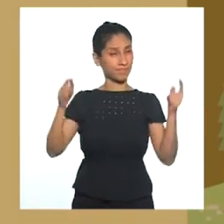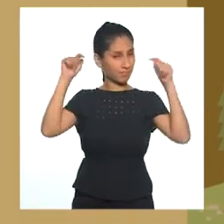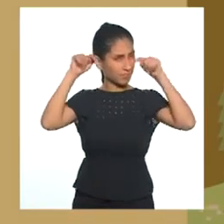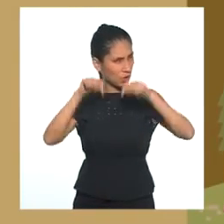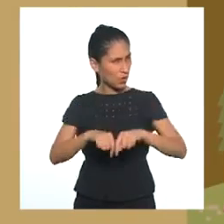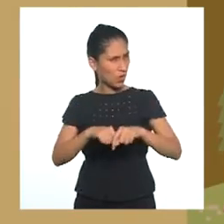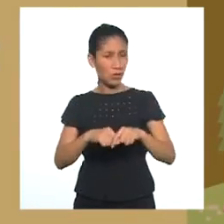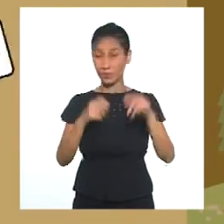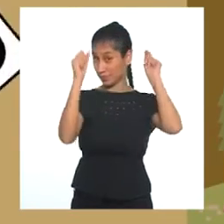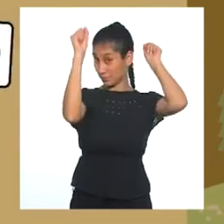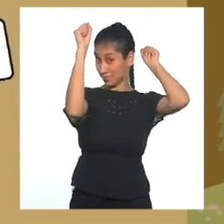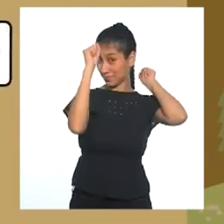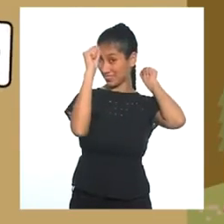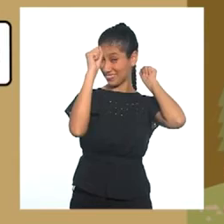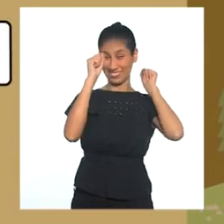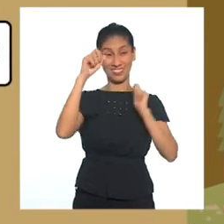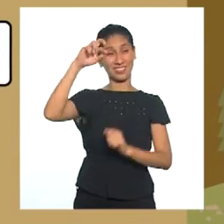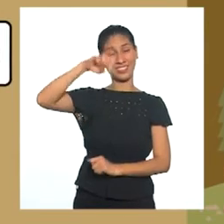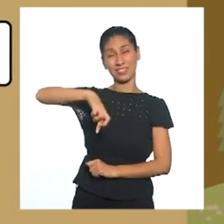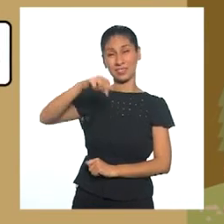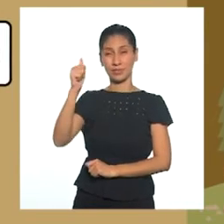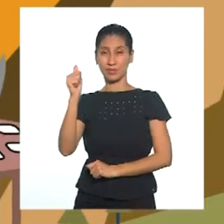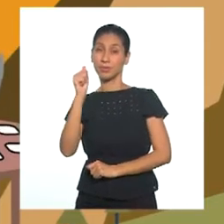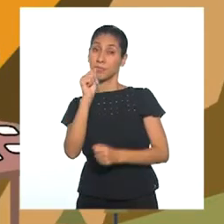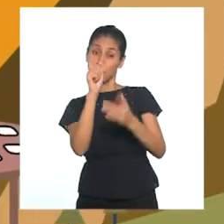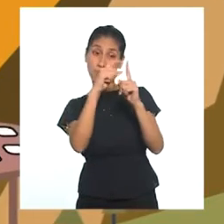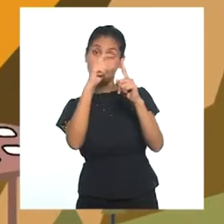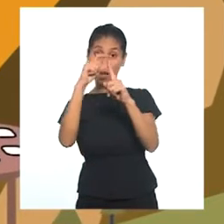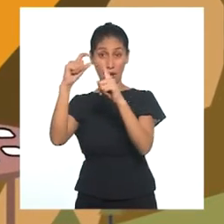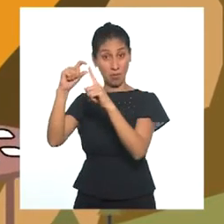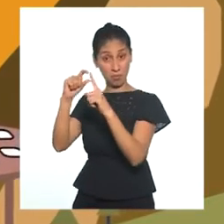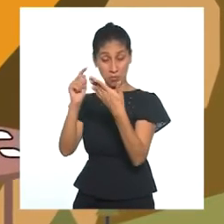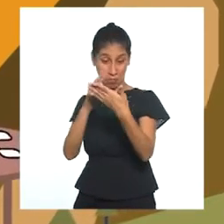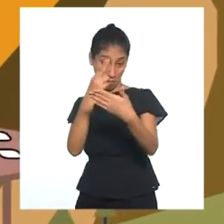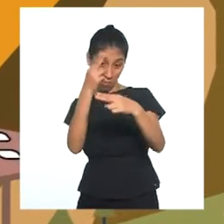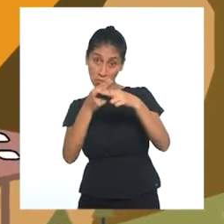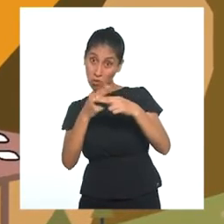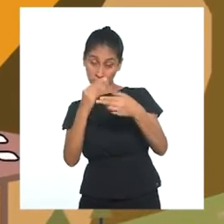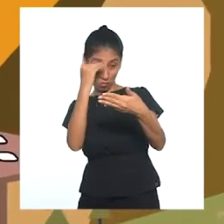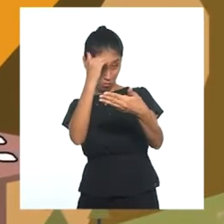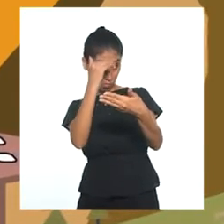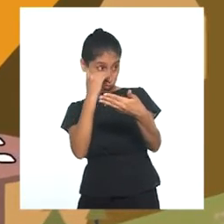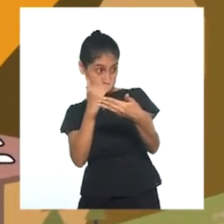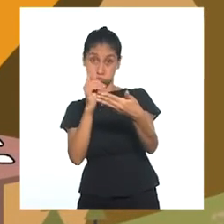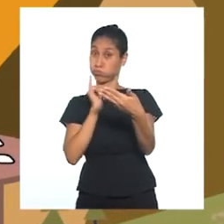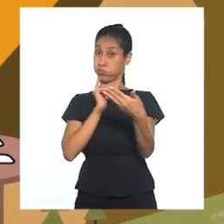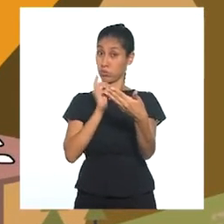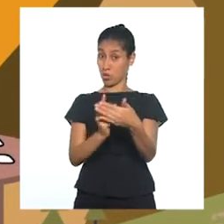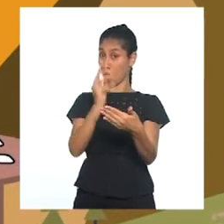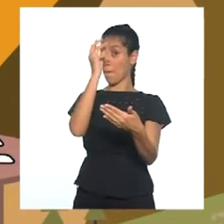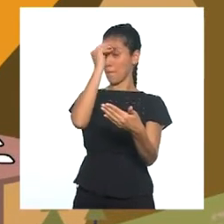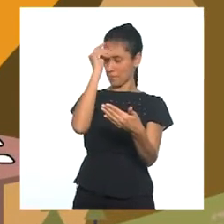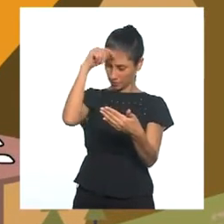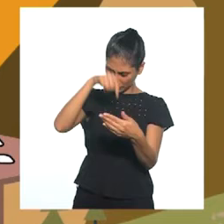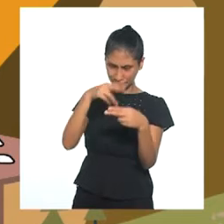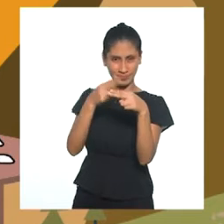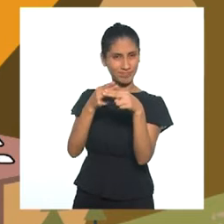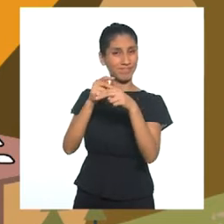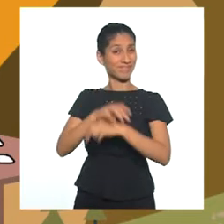Hoy, nuestro sombrero palabrero tiene un nombre interesante y aprenderemos a partir de este